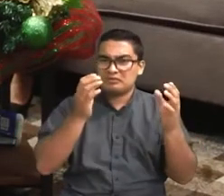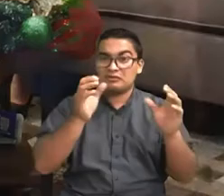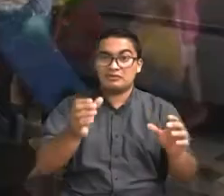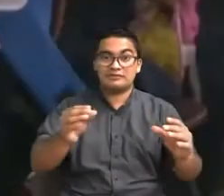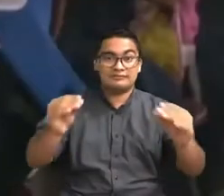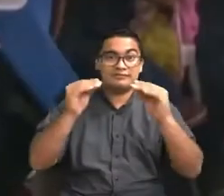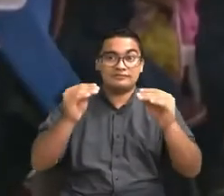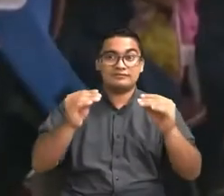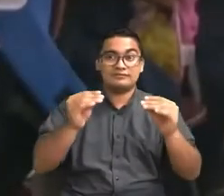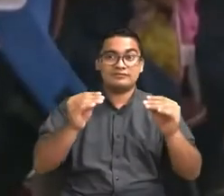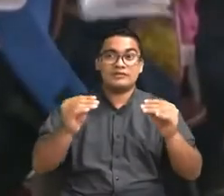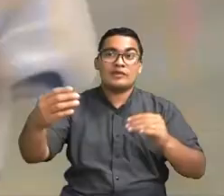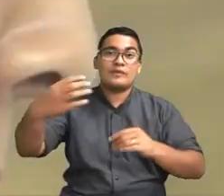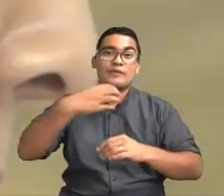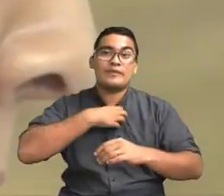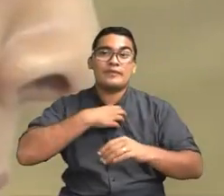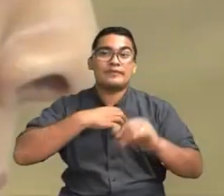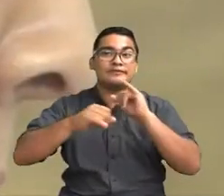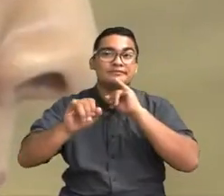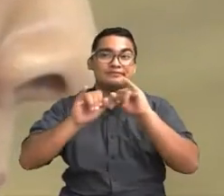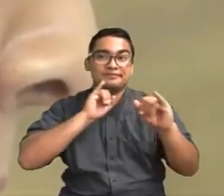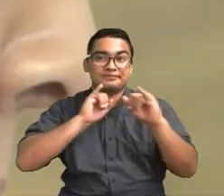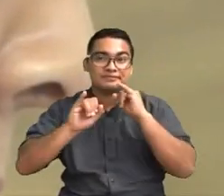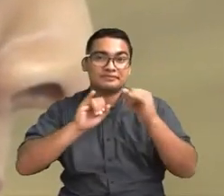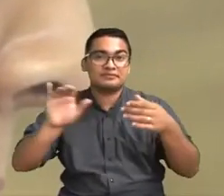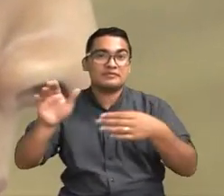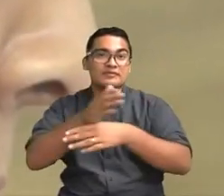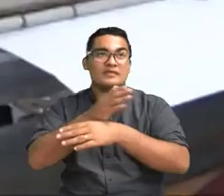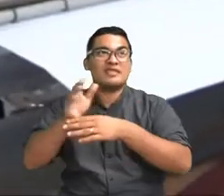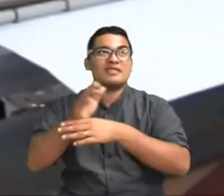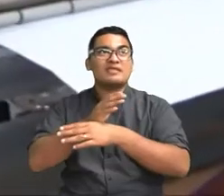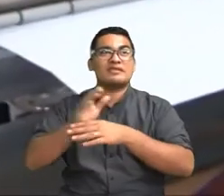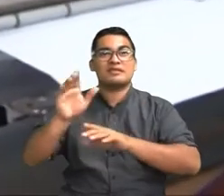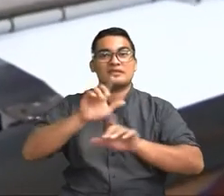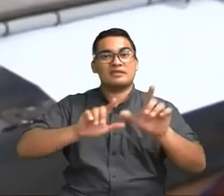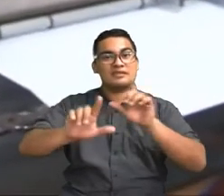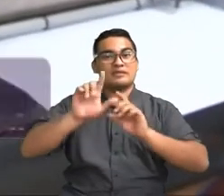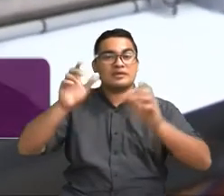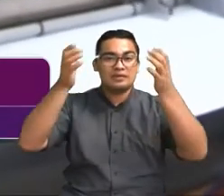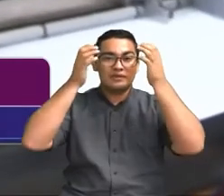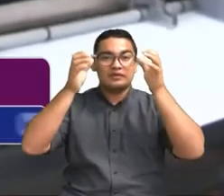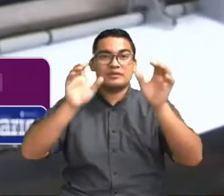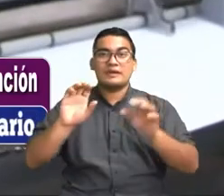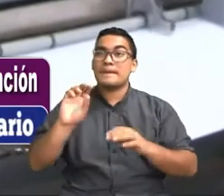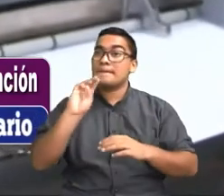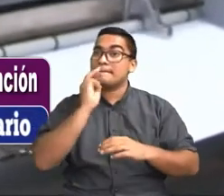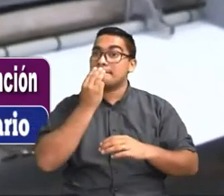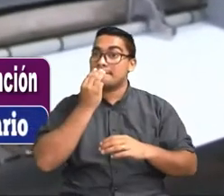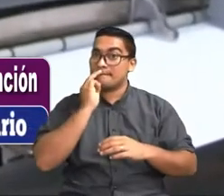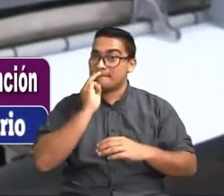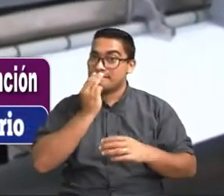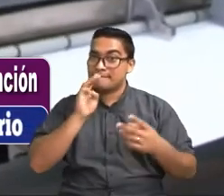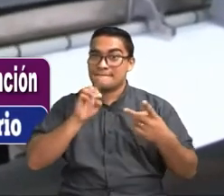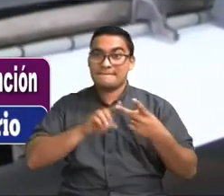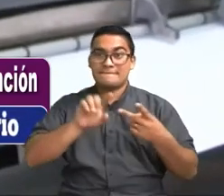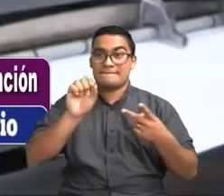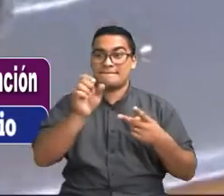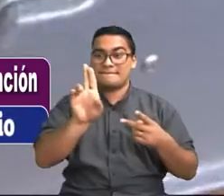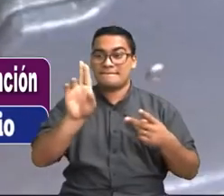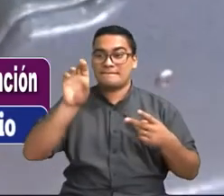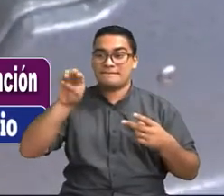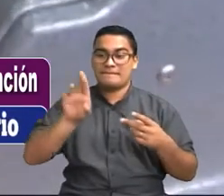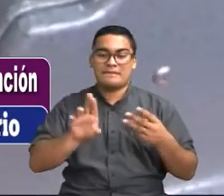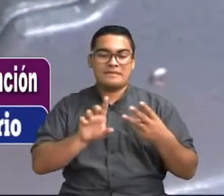texto adaptados, digamos, a toda esa parte cultural multiétnica que tienen los niños,